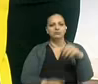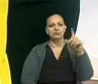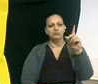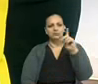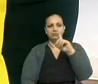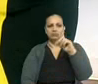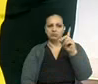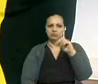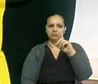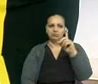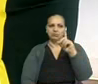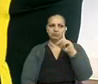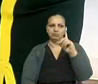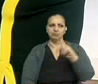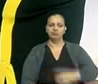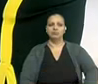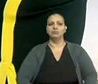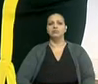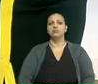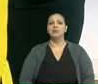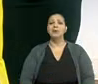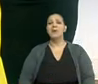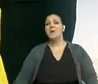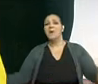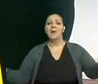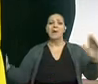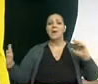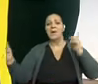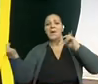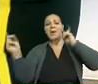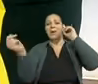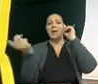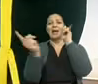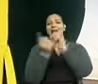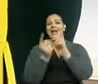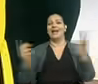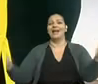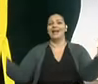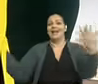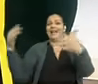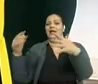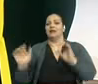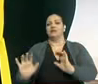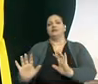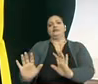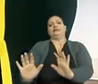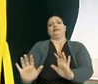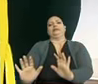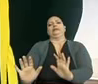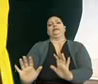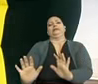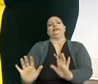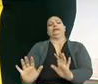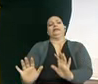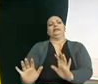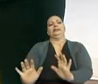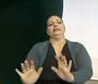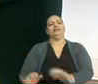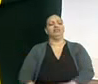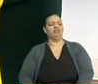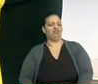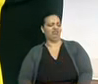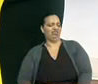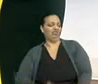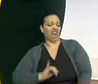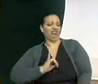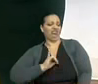y se te tiran a darte el zarpazo del abrazo del amigo y tú tienes que retirarte. Hay muchos que dicen, ay, eres idiota. No es que